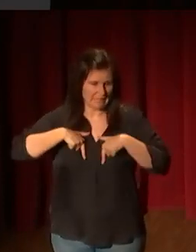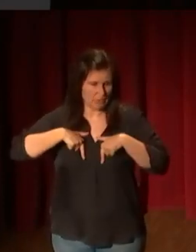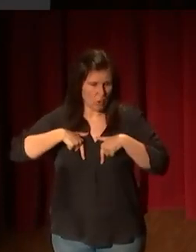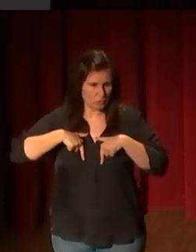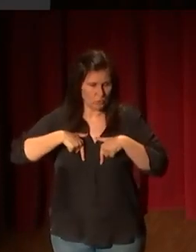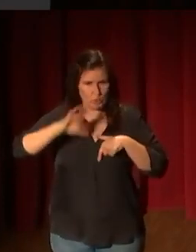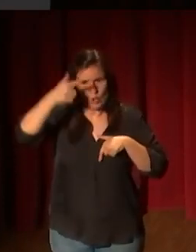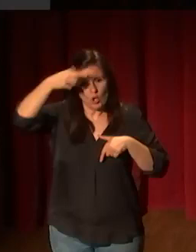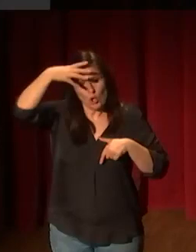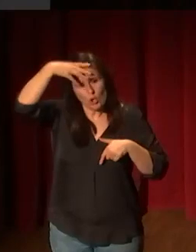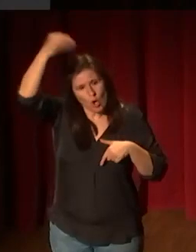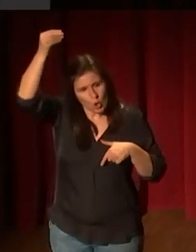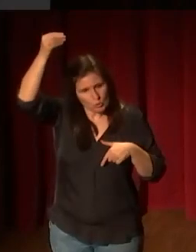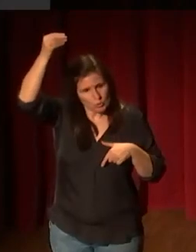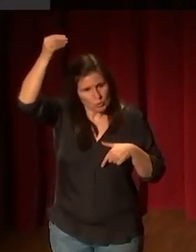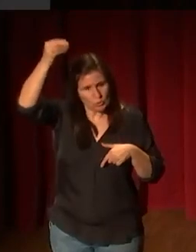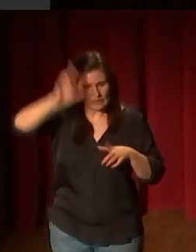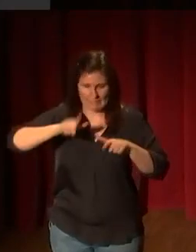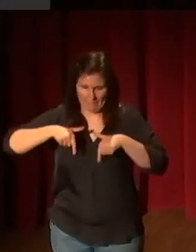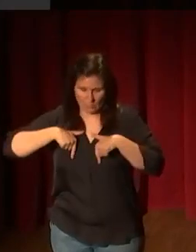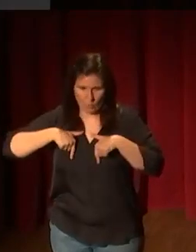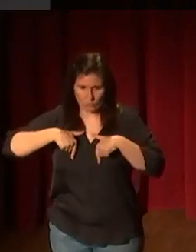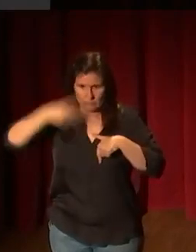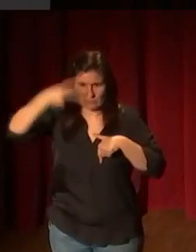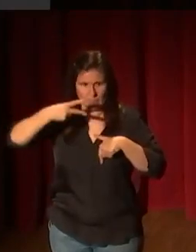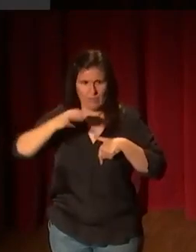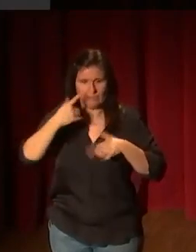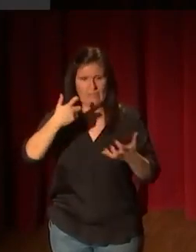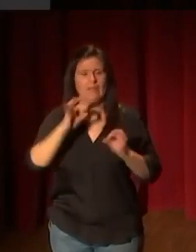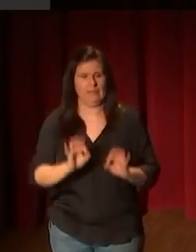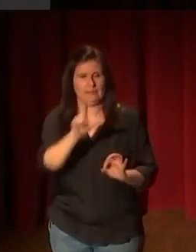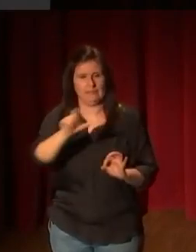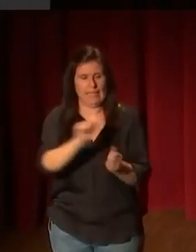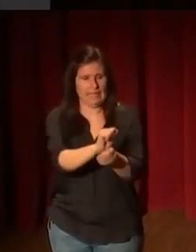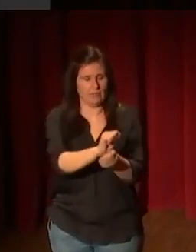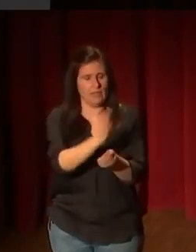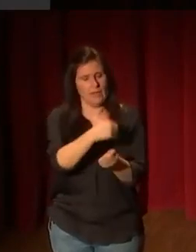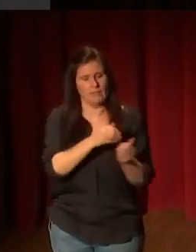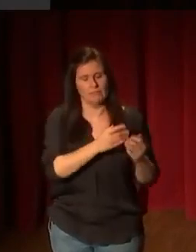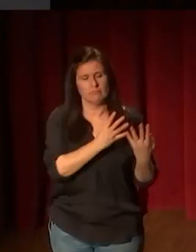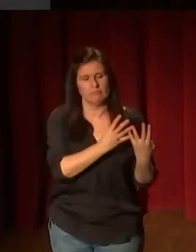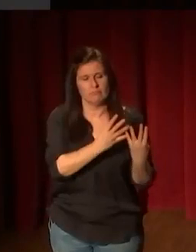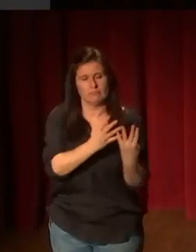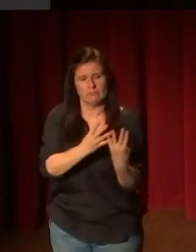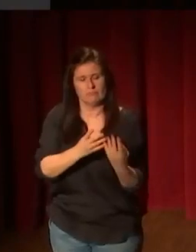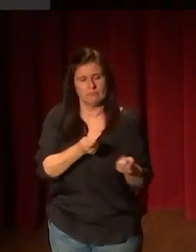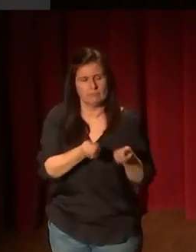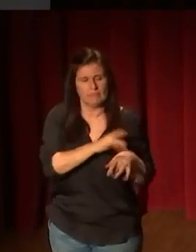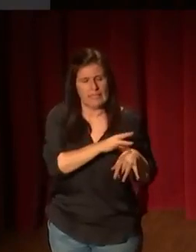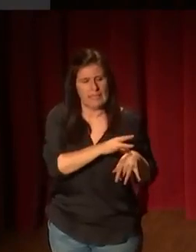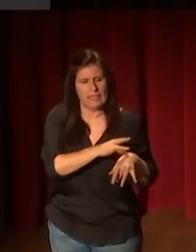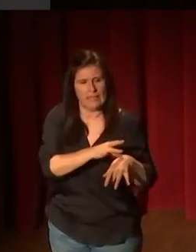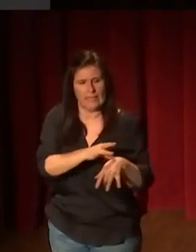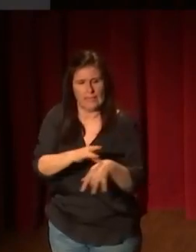gorros puntiagudos y estos pechos es lo que les distinguía eran conducidos hasta este